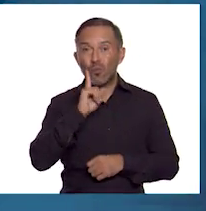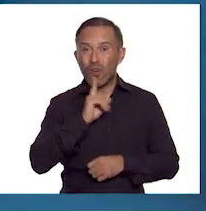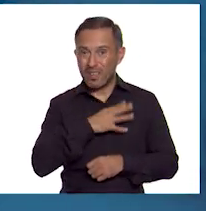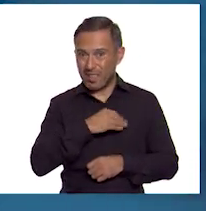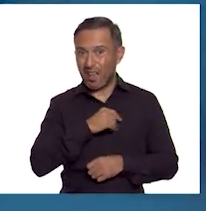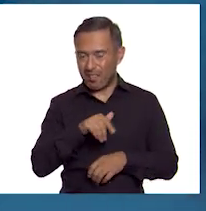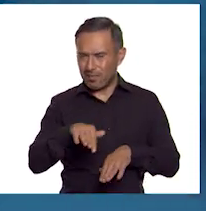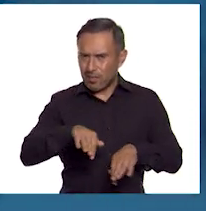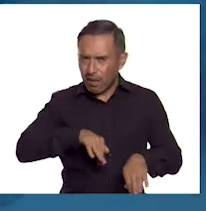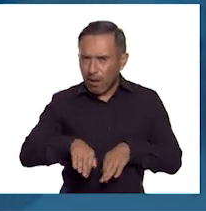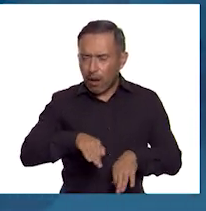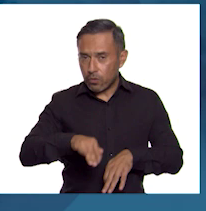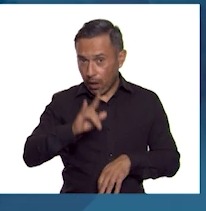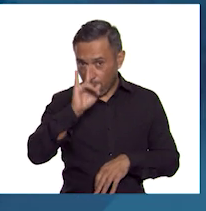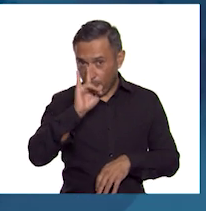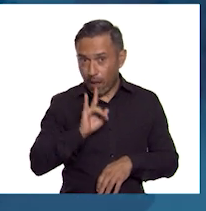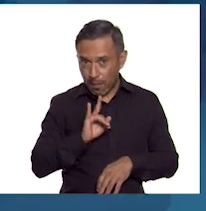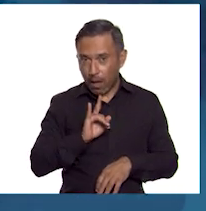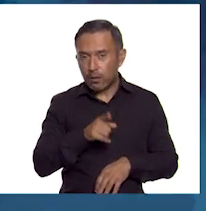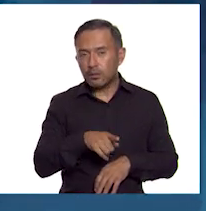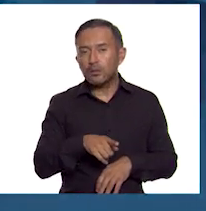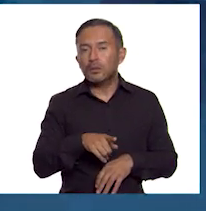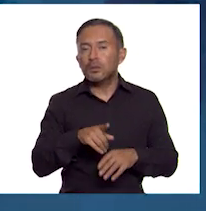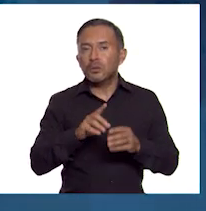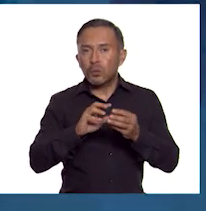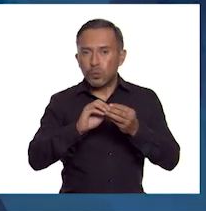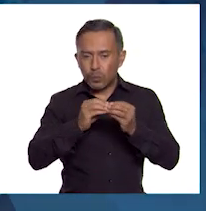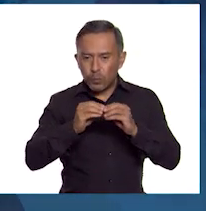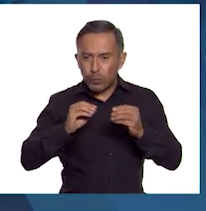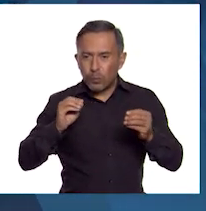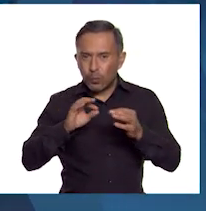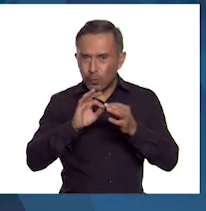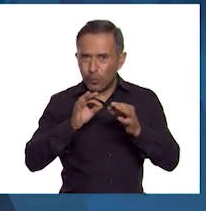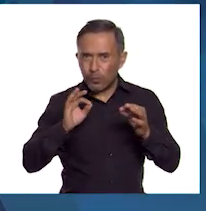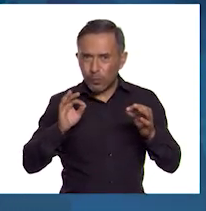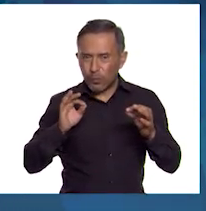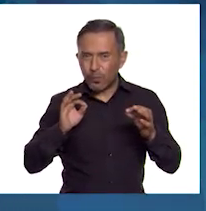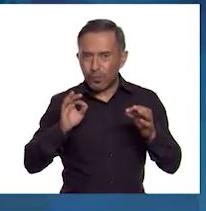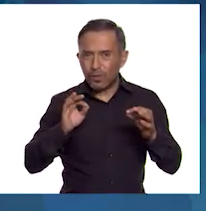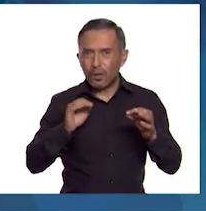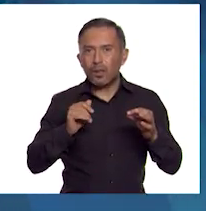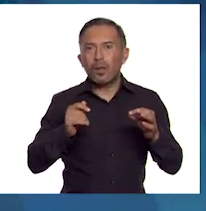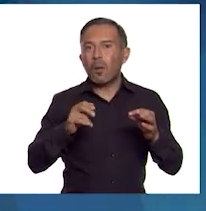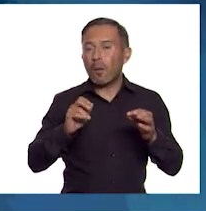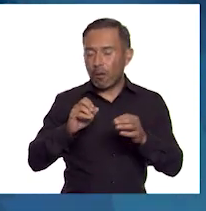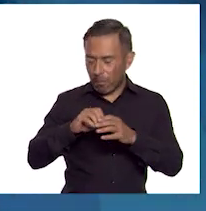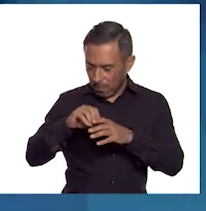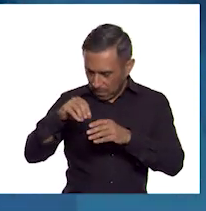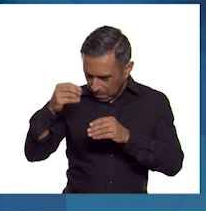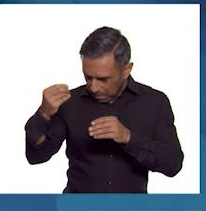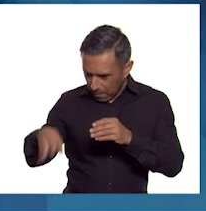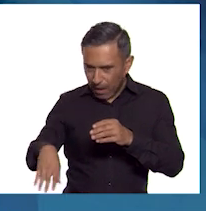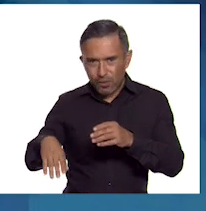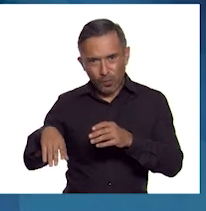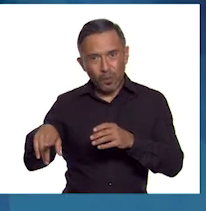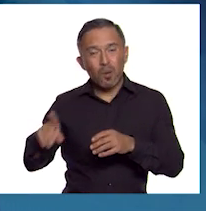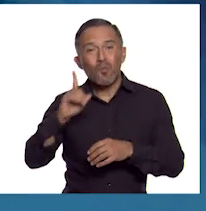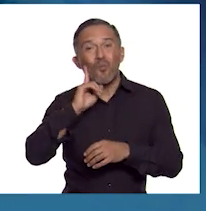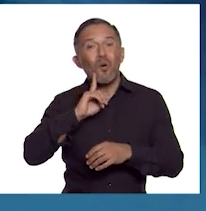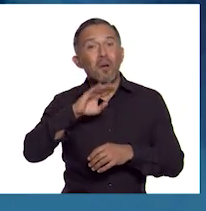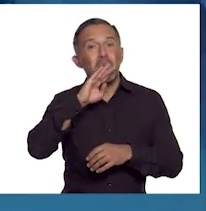trabajadora y guapa pierde el uso con el que hila en un pozo y la madrastra le ordena